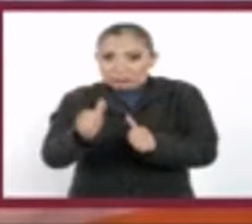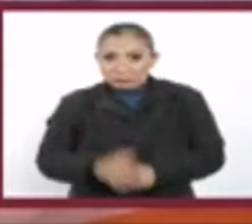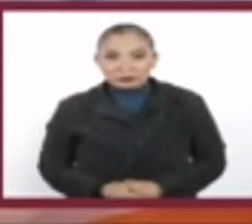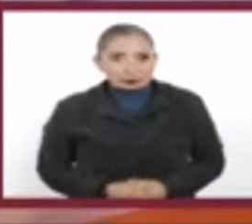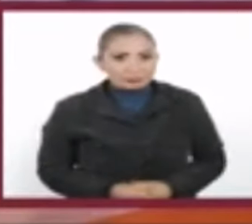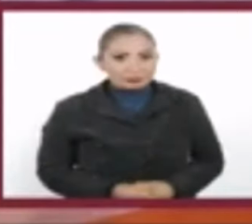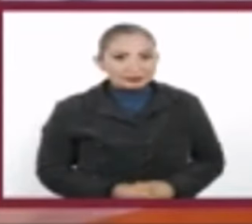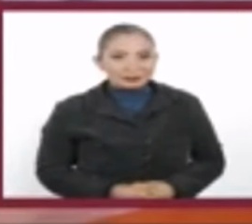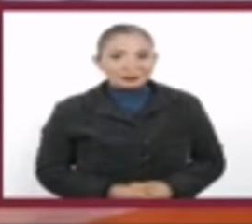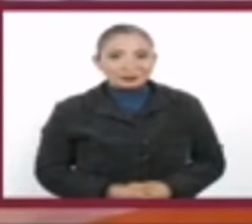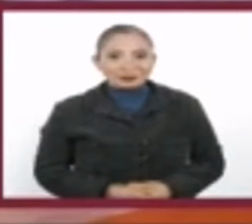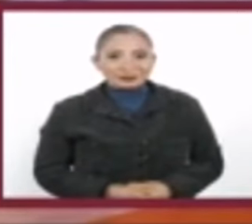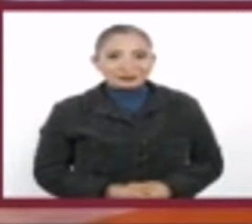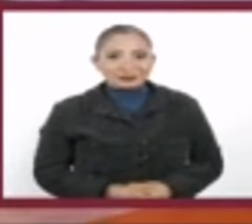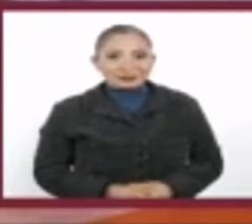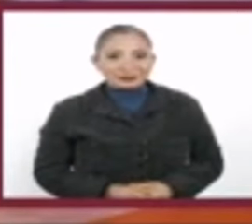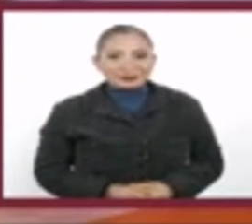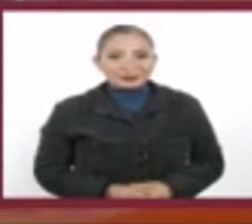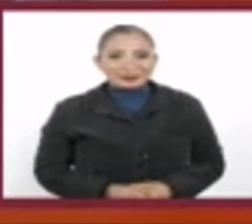atenderla.